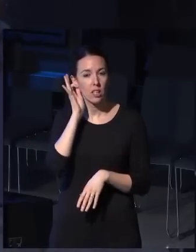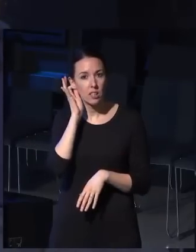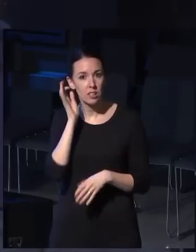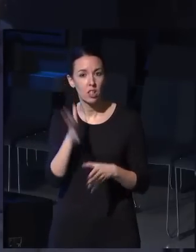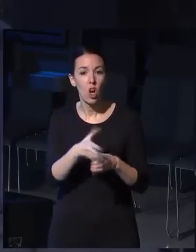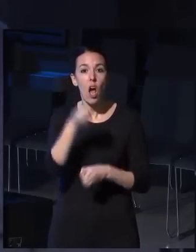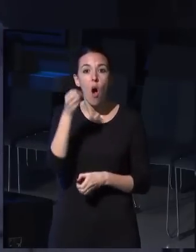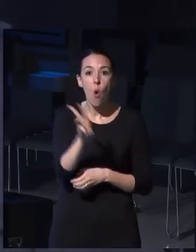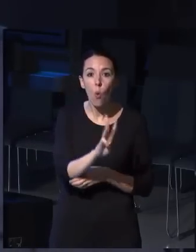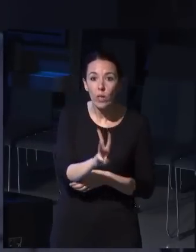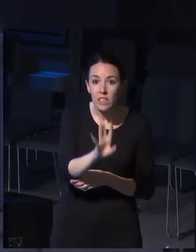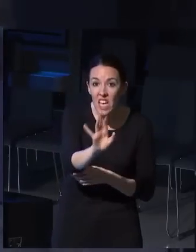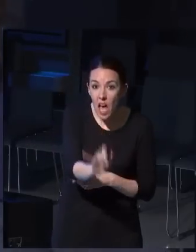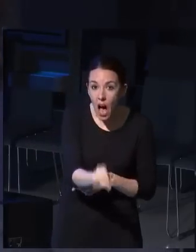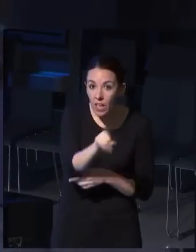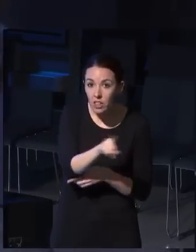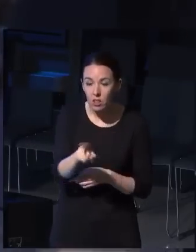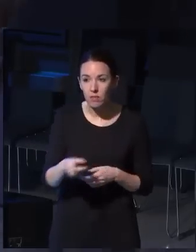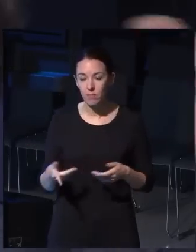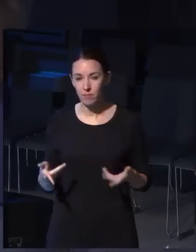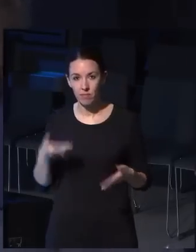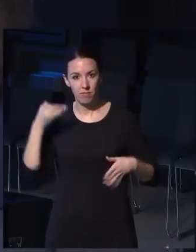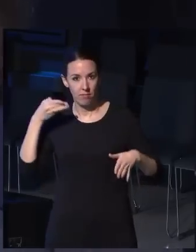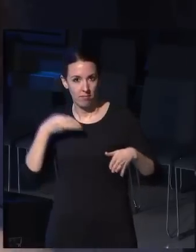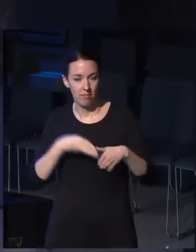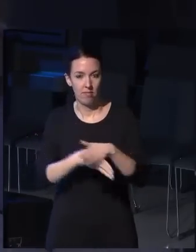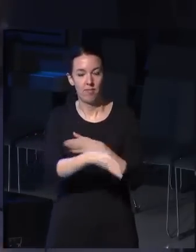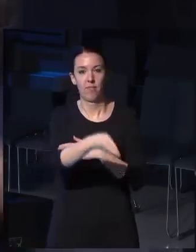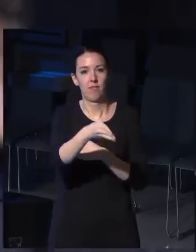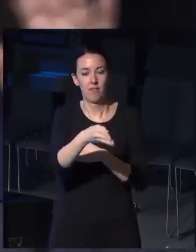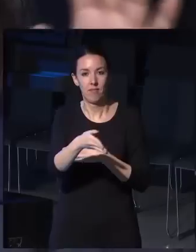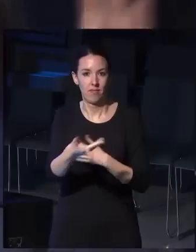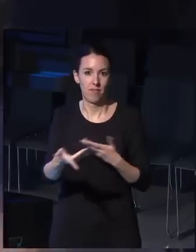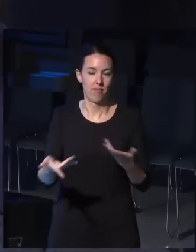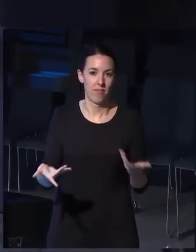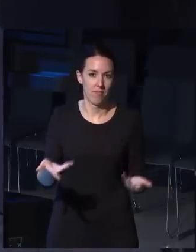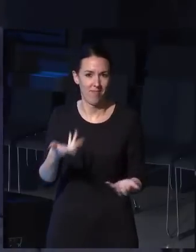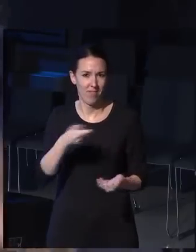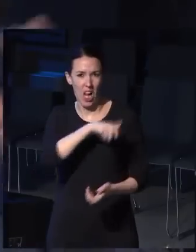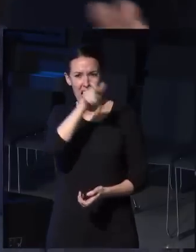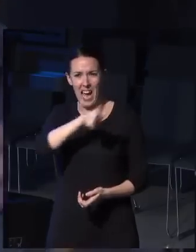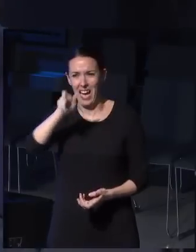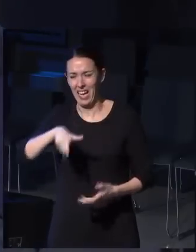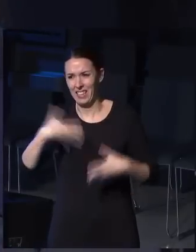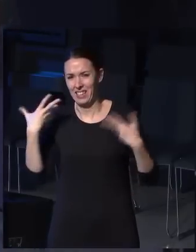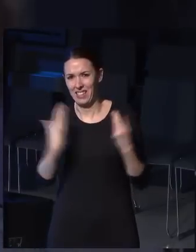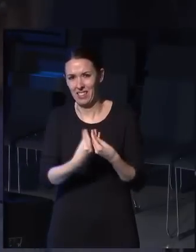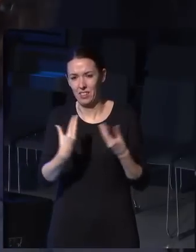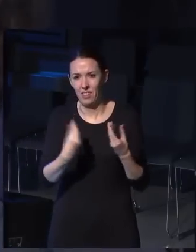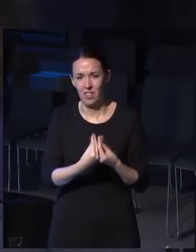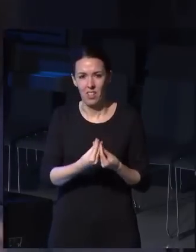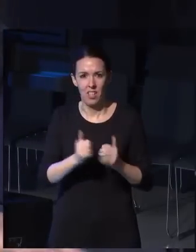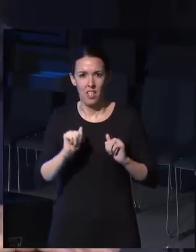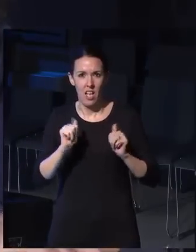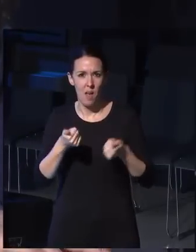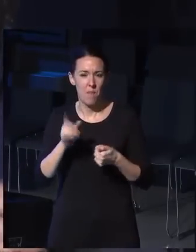una botella de whisky? Eso fue lo primero que dijo. Entonces entró el Torta a cantar, no sé qué, y con un mogollón de gente. Bueno, empezaron,